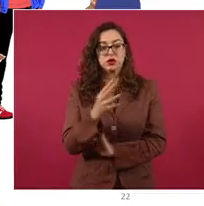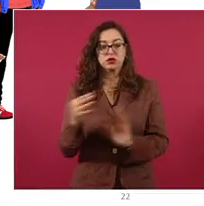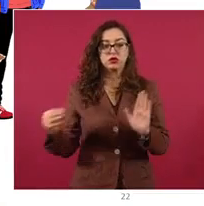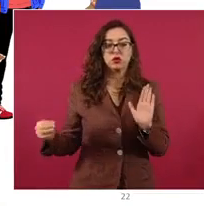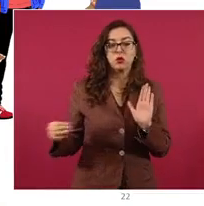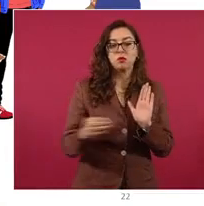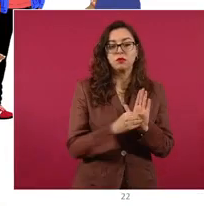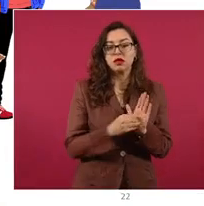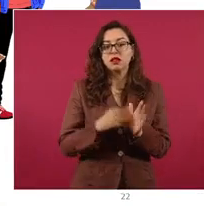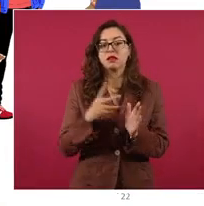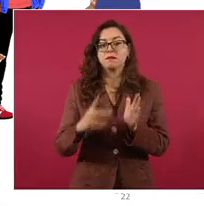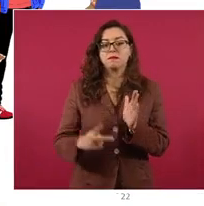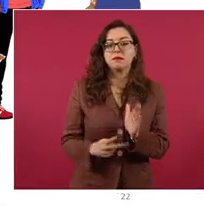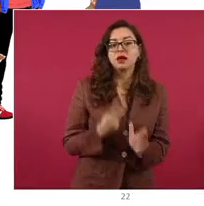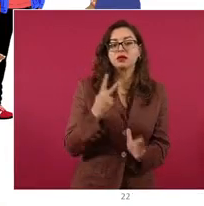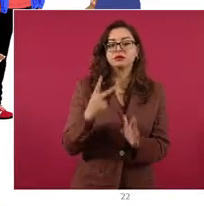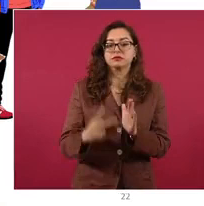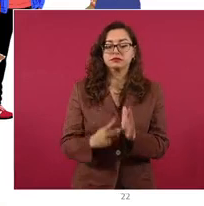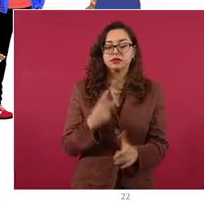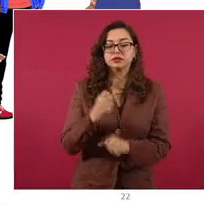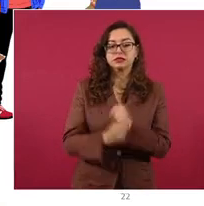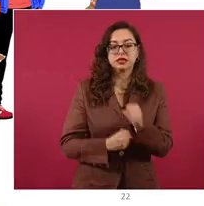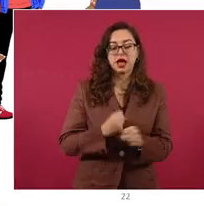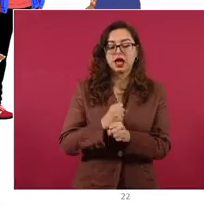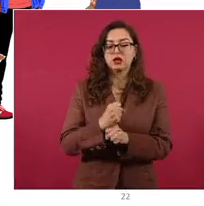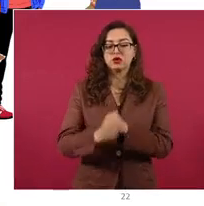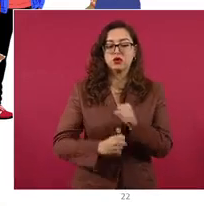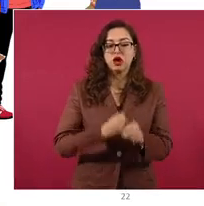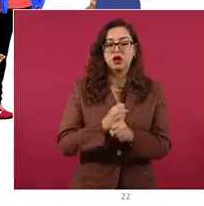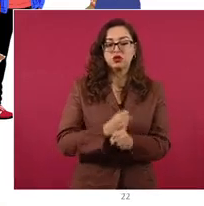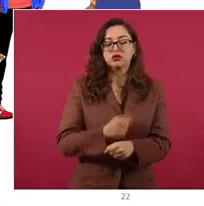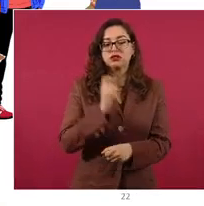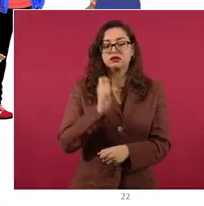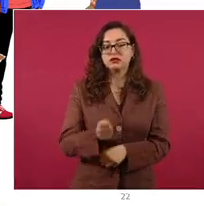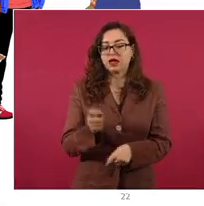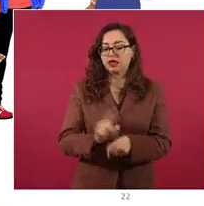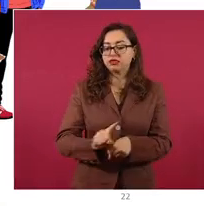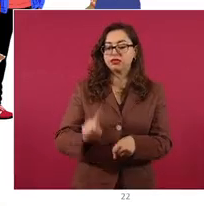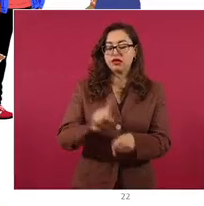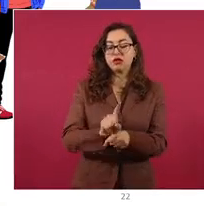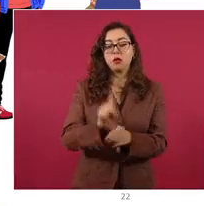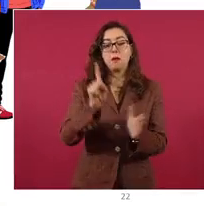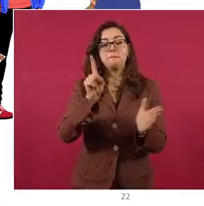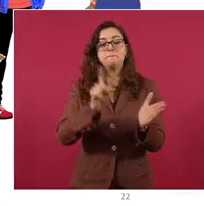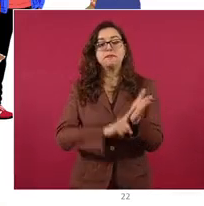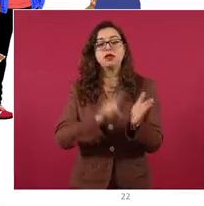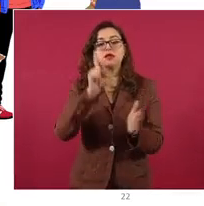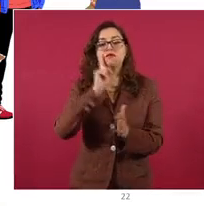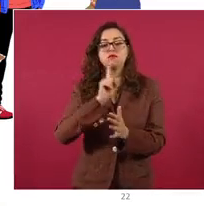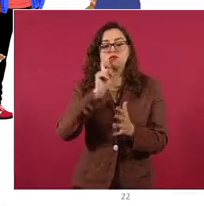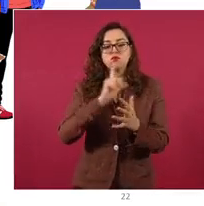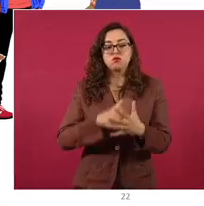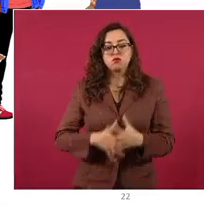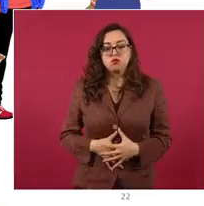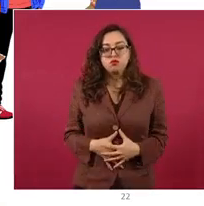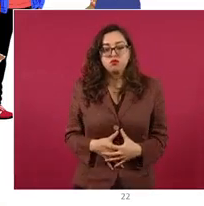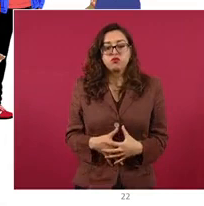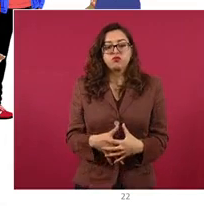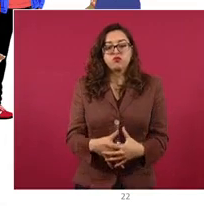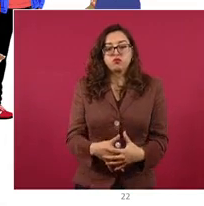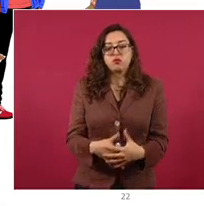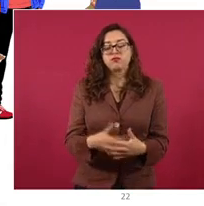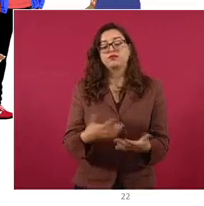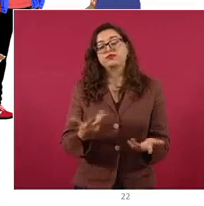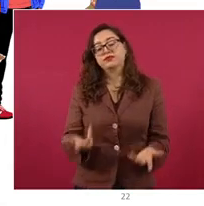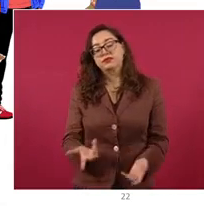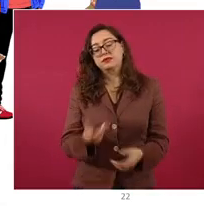364.537 al año, son 1.000 embarazos al día. Y lo más lamentable, el embarazo infantil en niñas menores